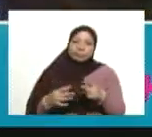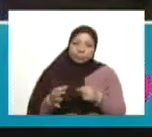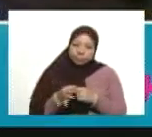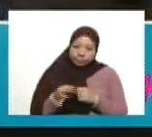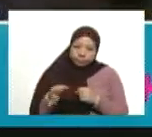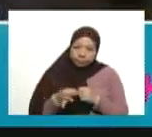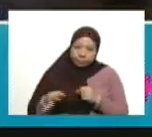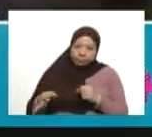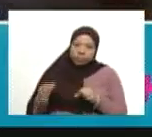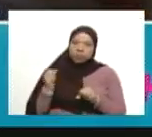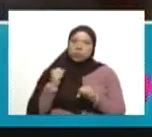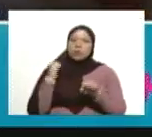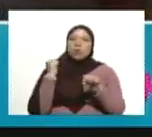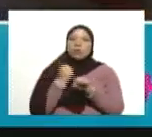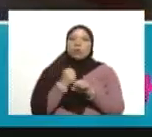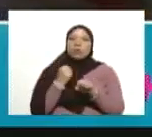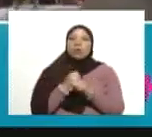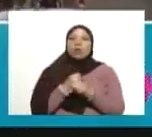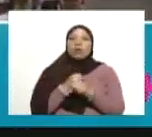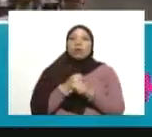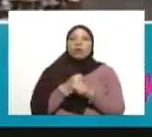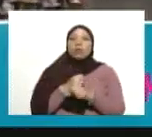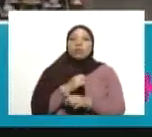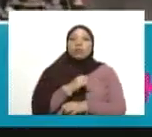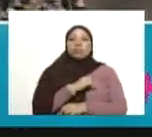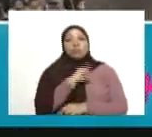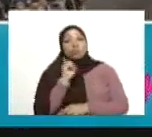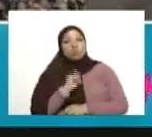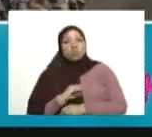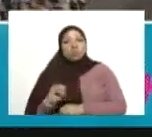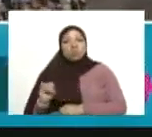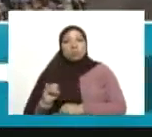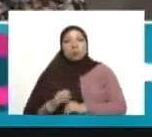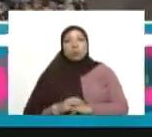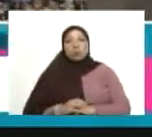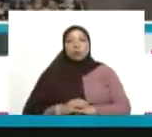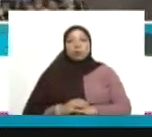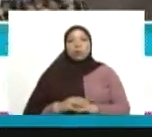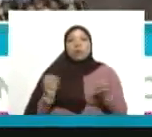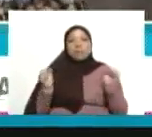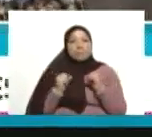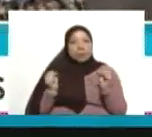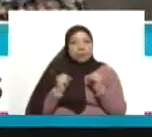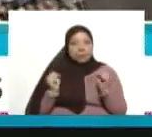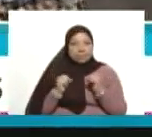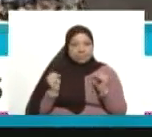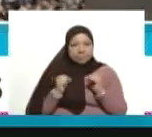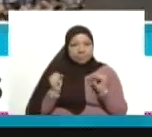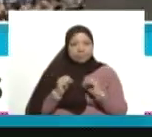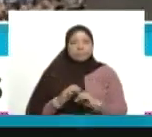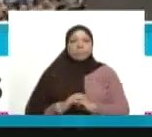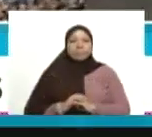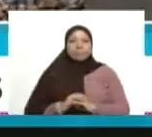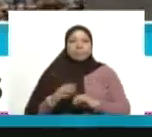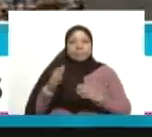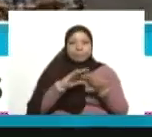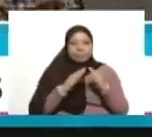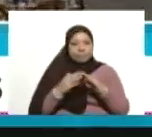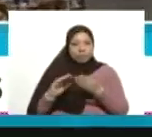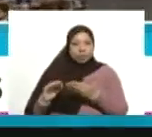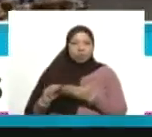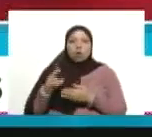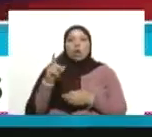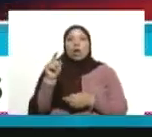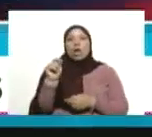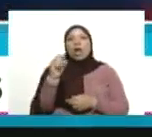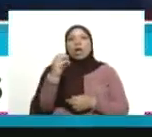Francisco Javier Pulgar, en el Zulia, también en Mérida, en el sector Quebrada Arriba, en Tovar, la gente